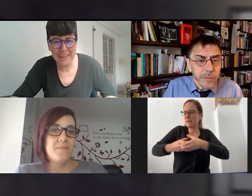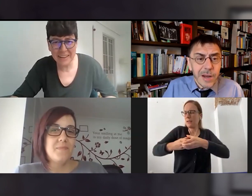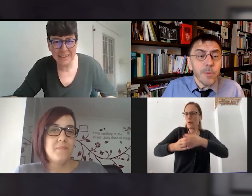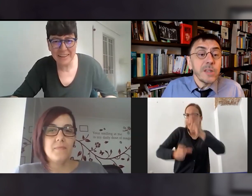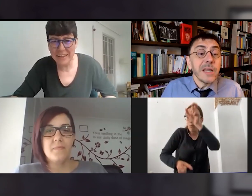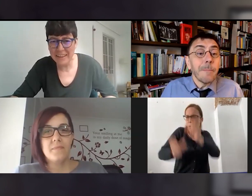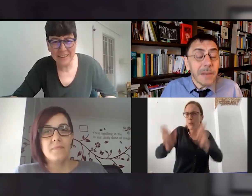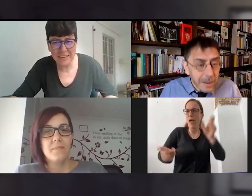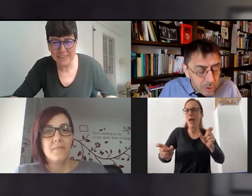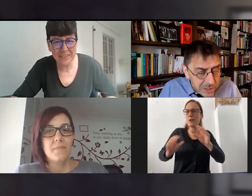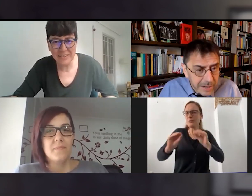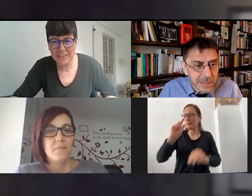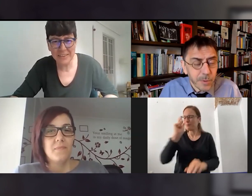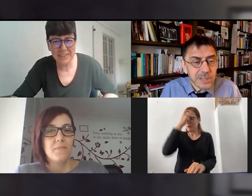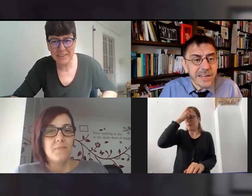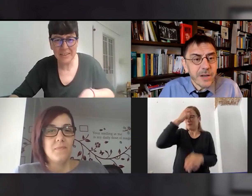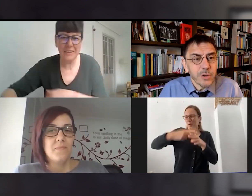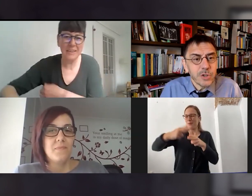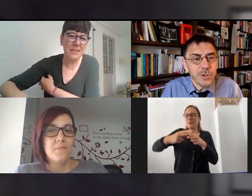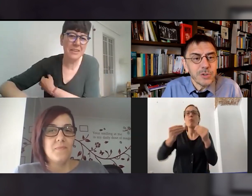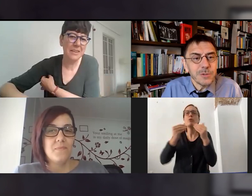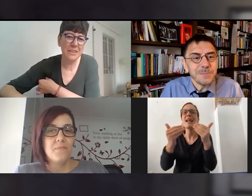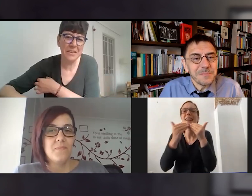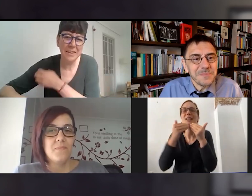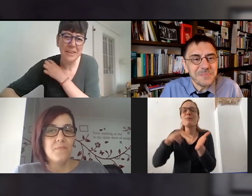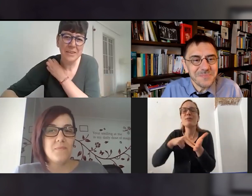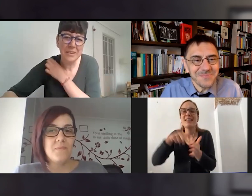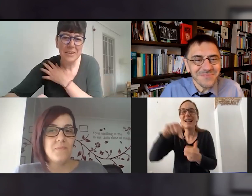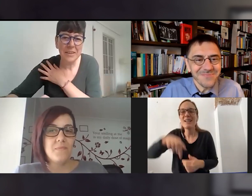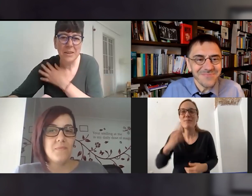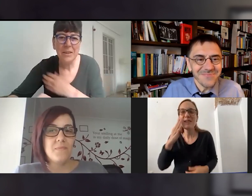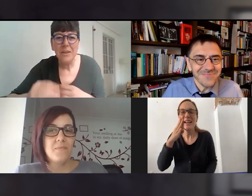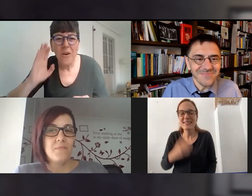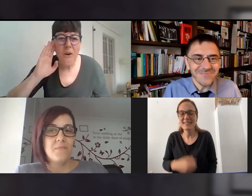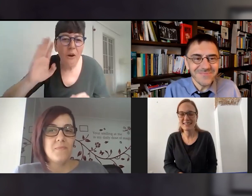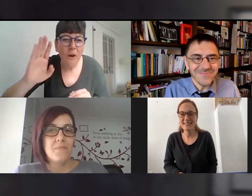su concepción de la política. Pilar, muchas gracias por estar aquí con nosotros.